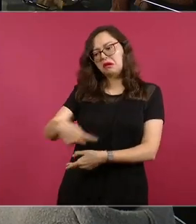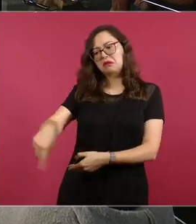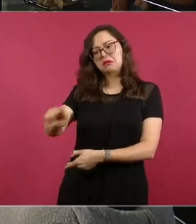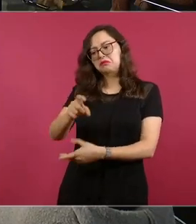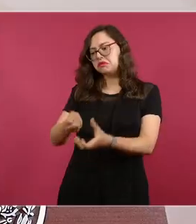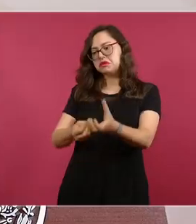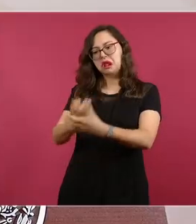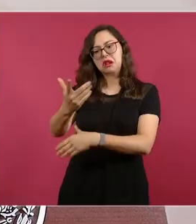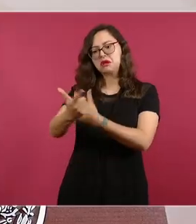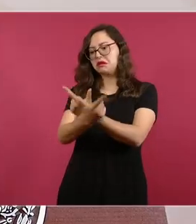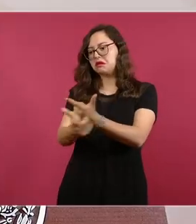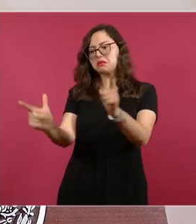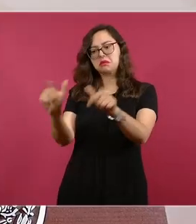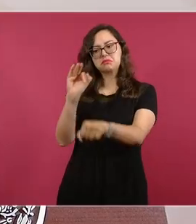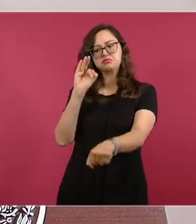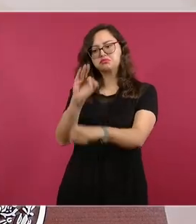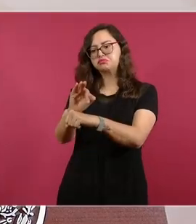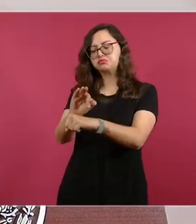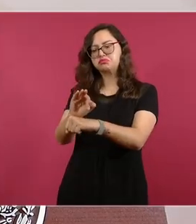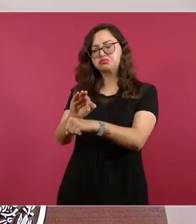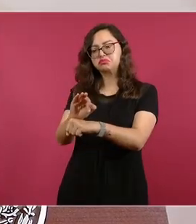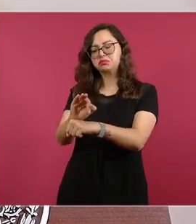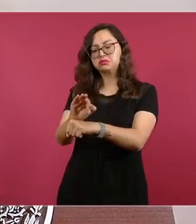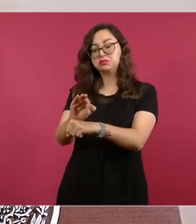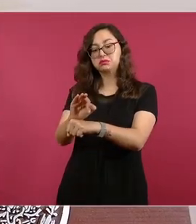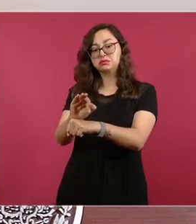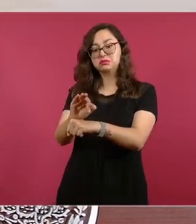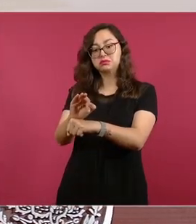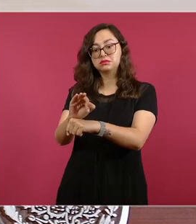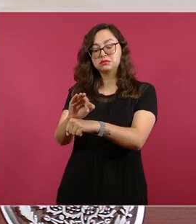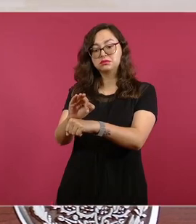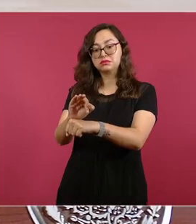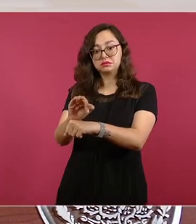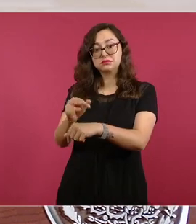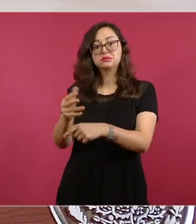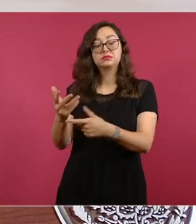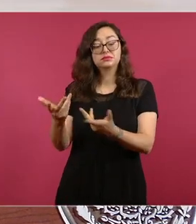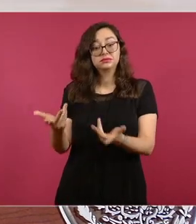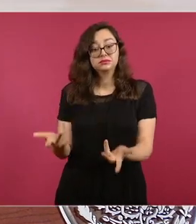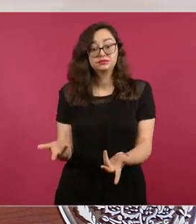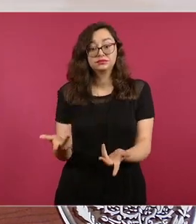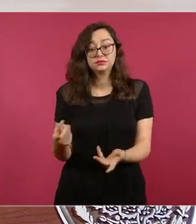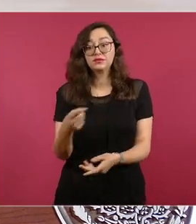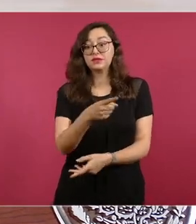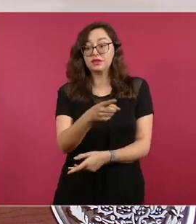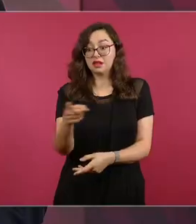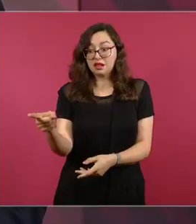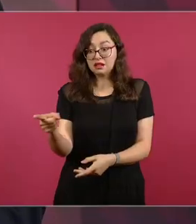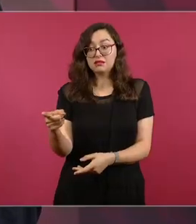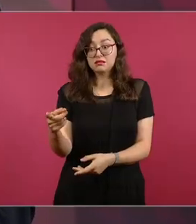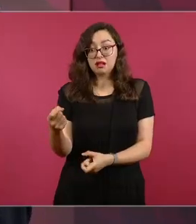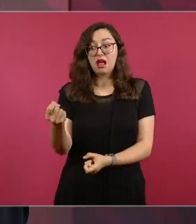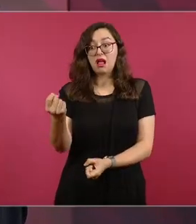cuando sale esta sentencia y liberan a